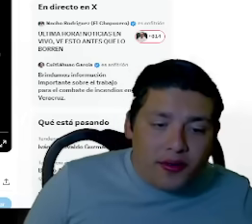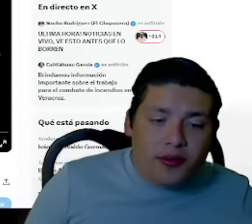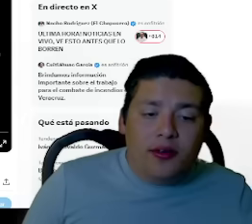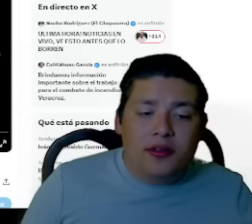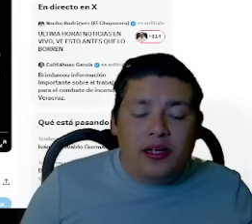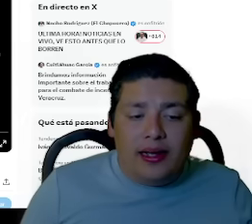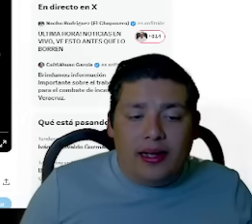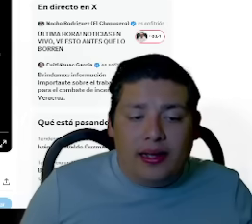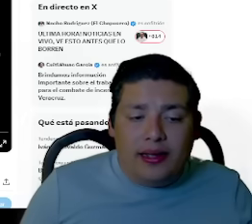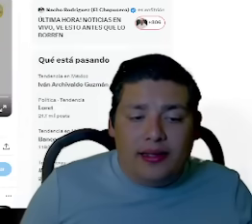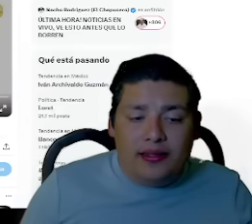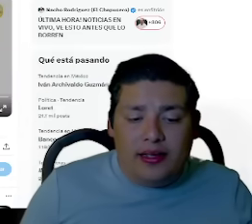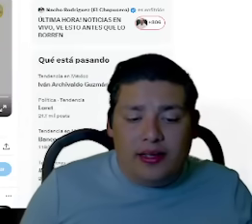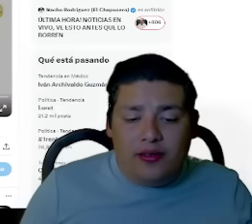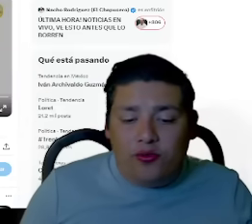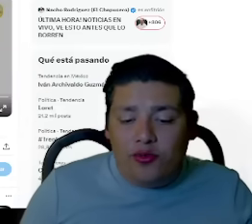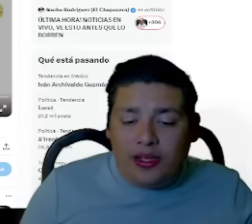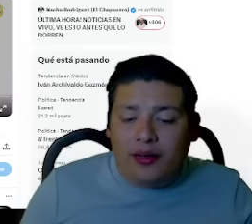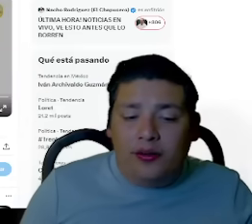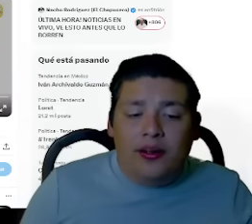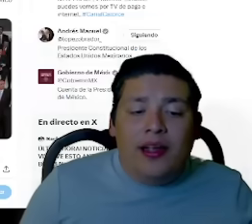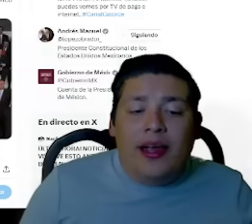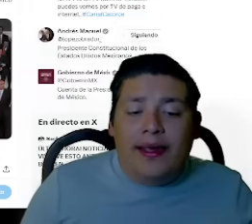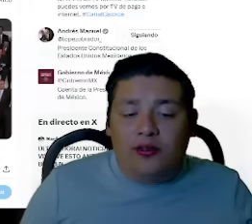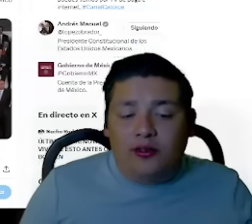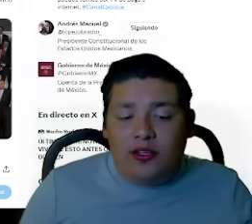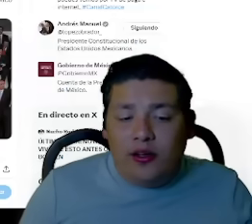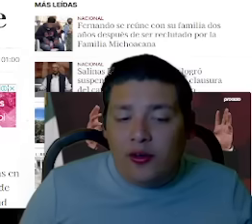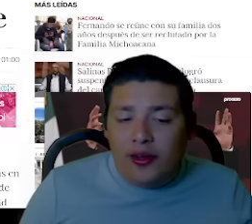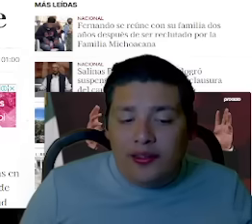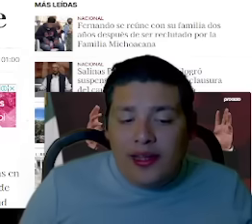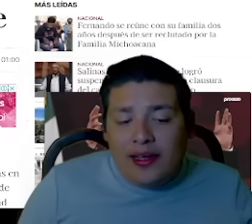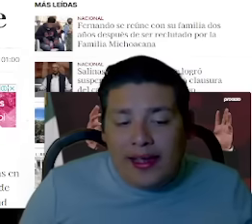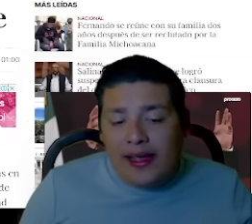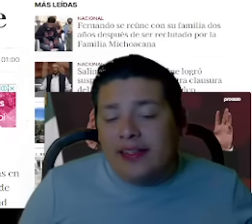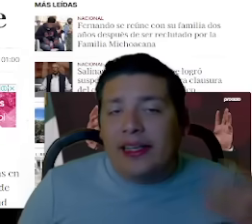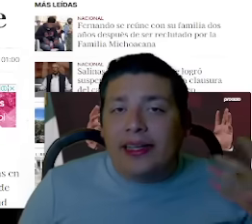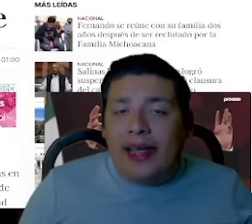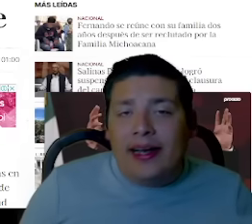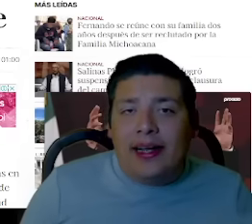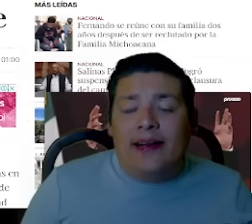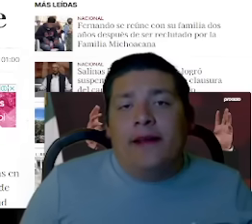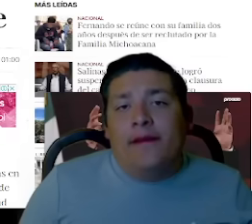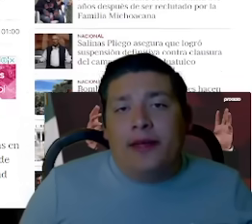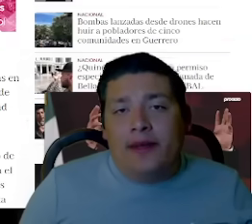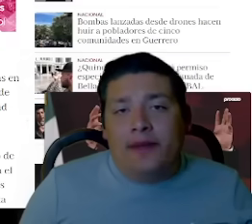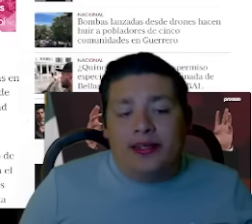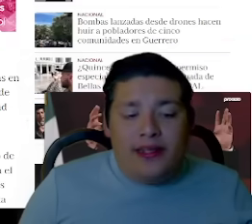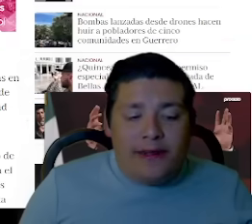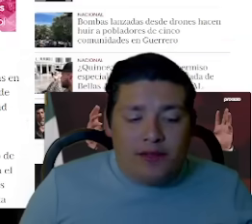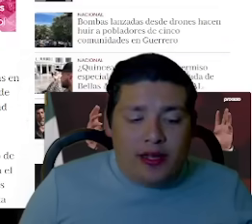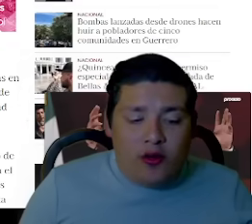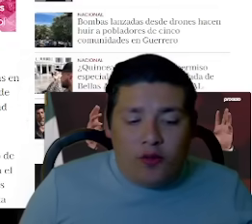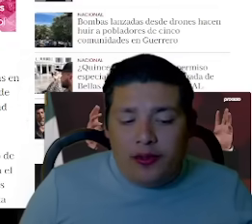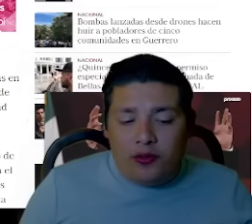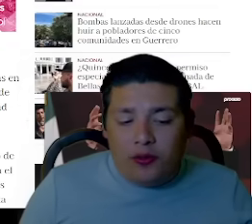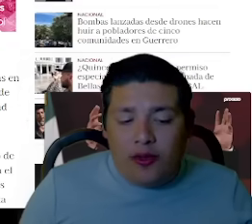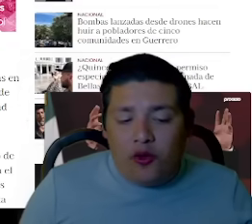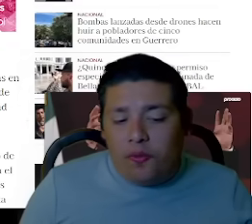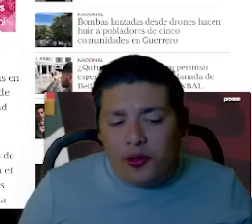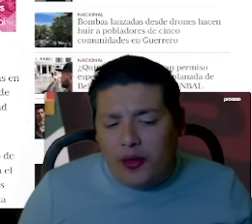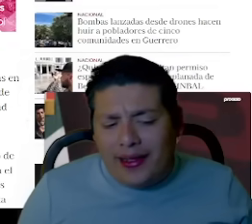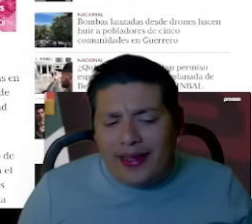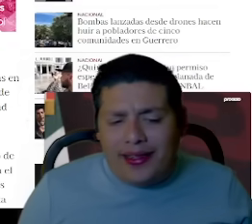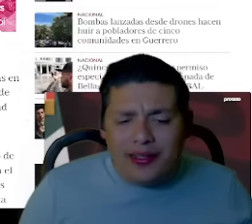lo vieron, ya escucharon a estos señores que se quejan del presidente